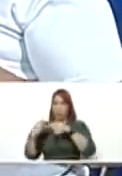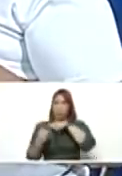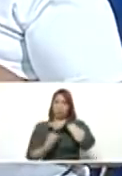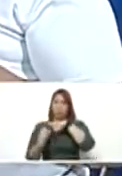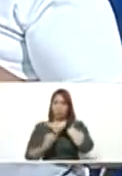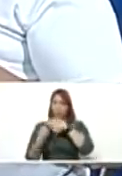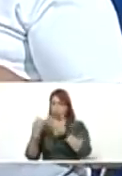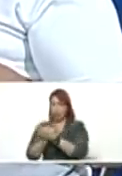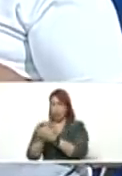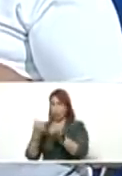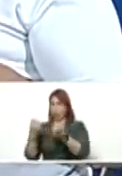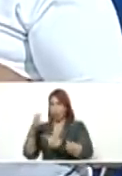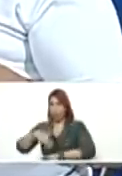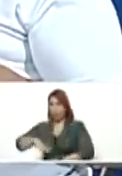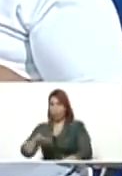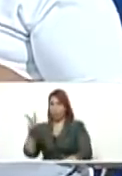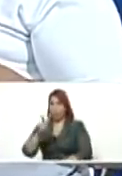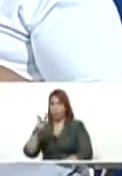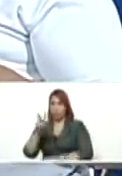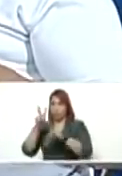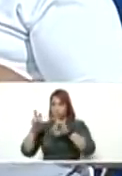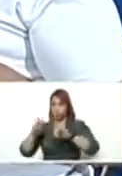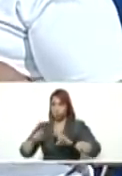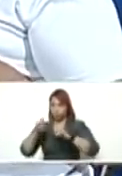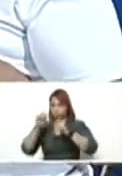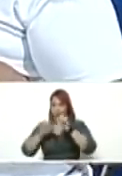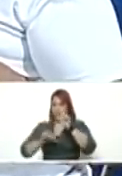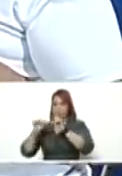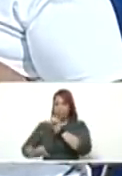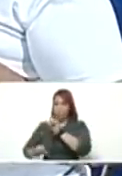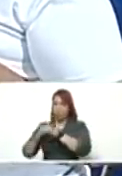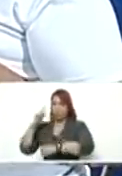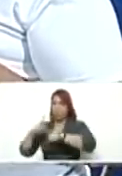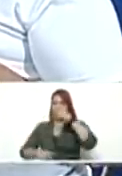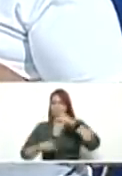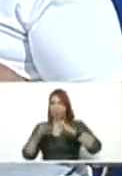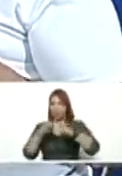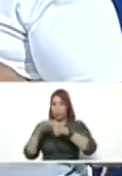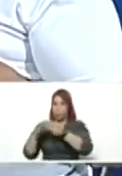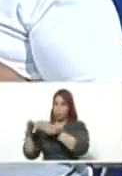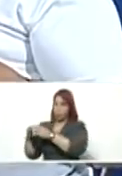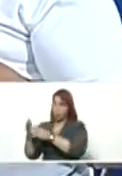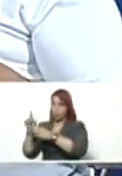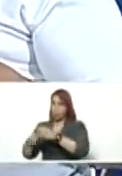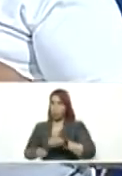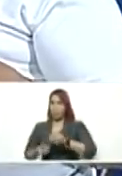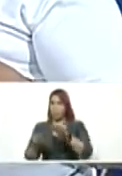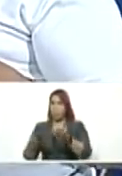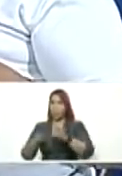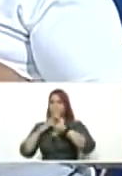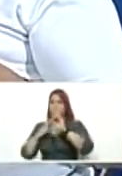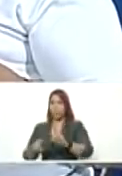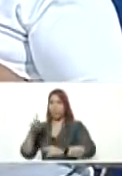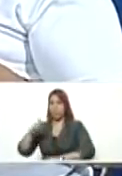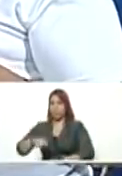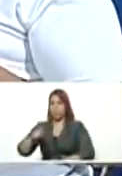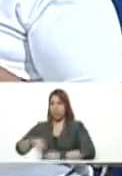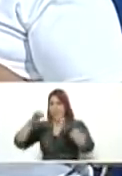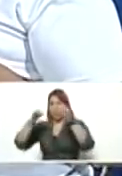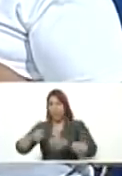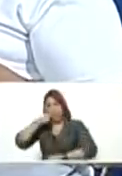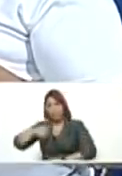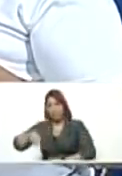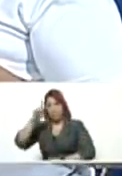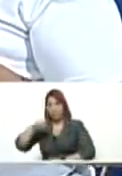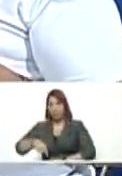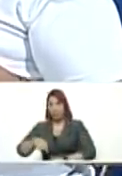instituciones económicas del país para chequear y tener detalles para producir organizadamente, para dar respuesta a las necesidades reales del pueblo y